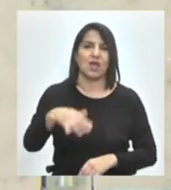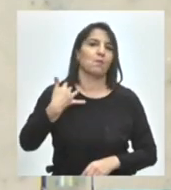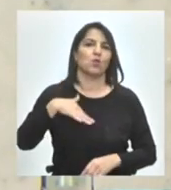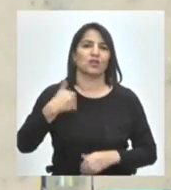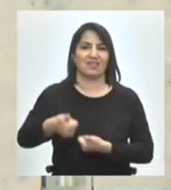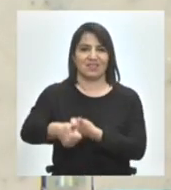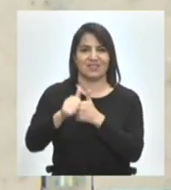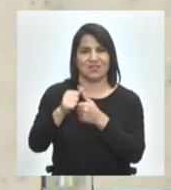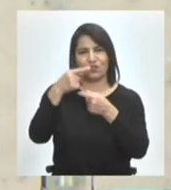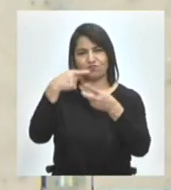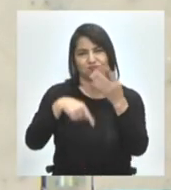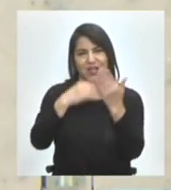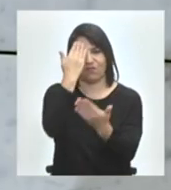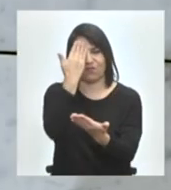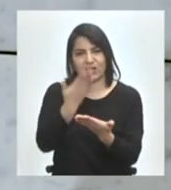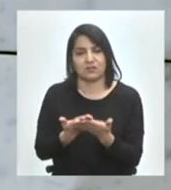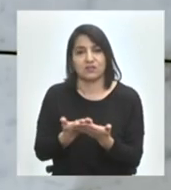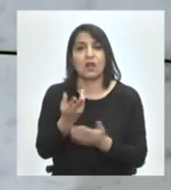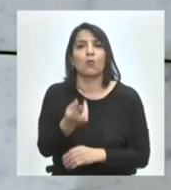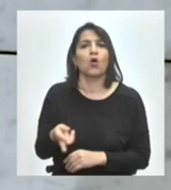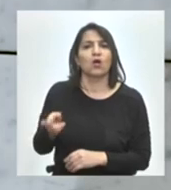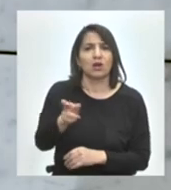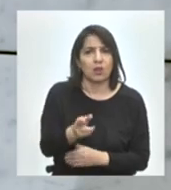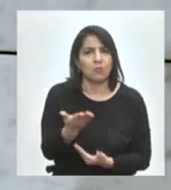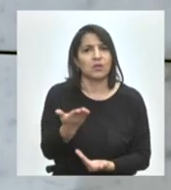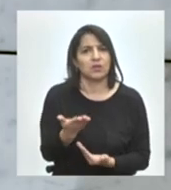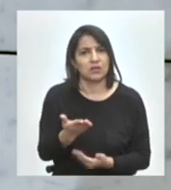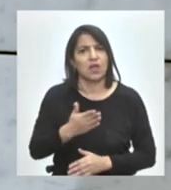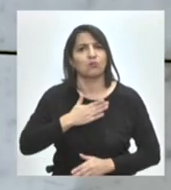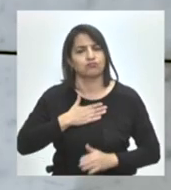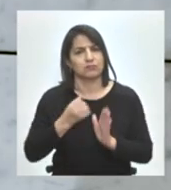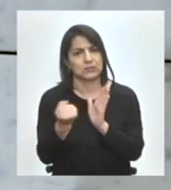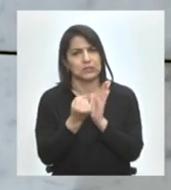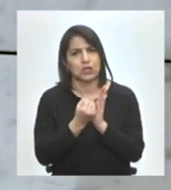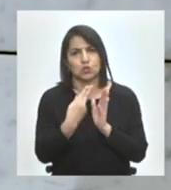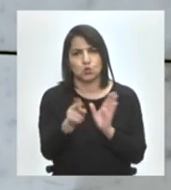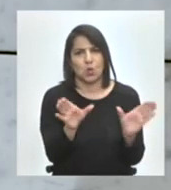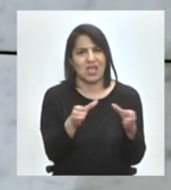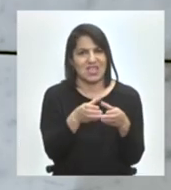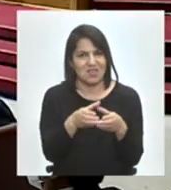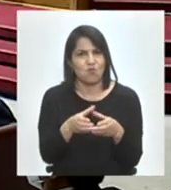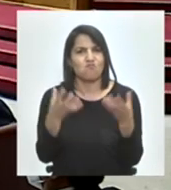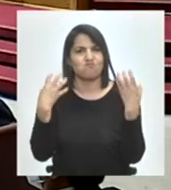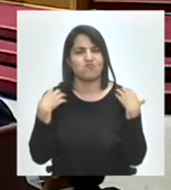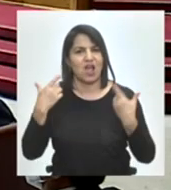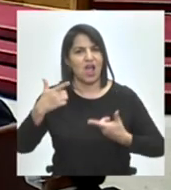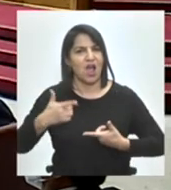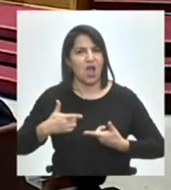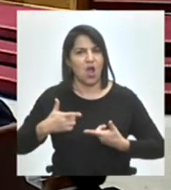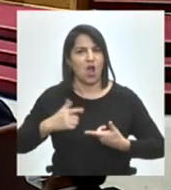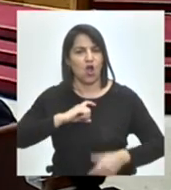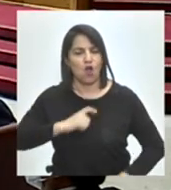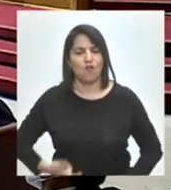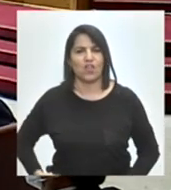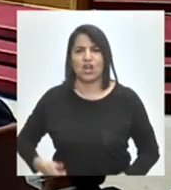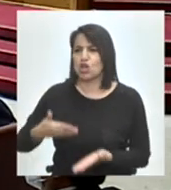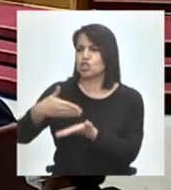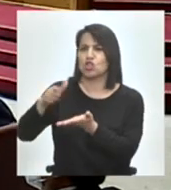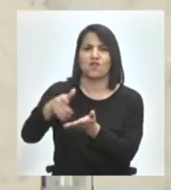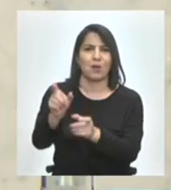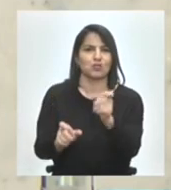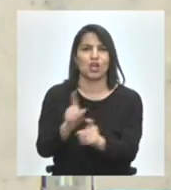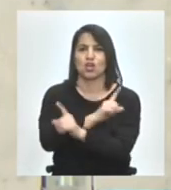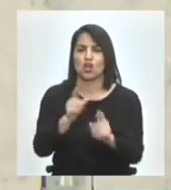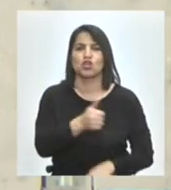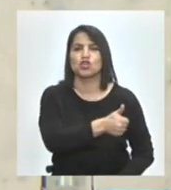desafíos que enfrentamos, que insista en plasmar esa visión en todos sus equipos de gobierno. Nadie sobra y todos nos necesitamos